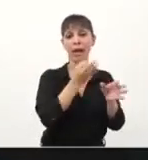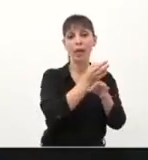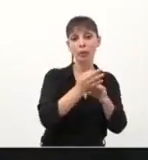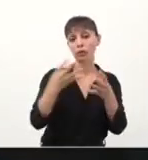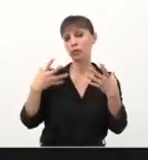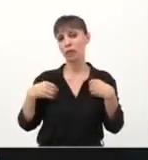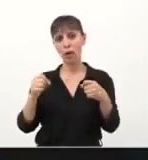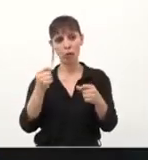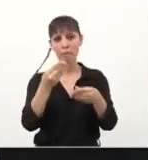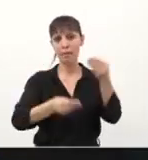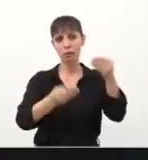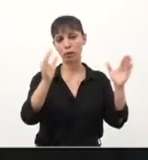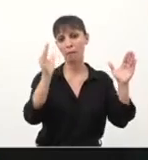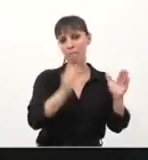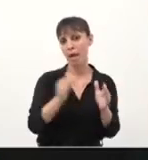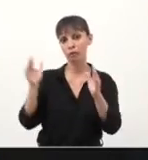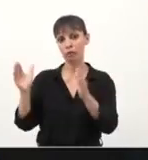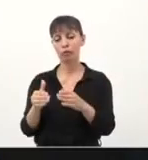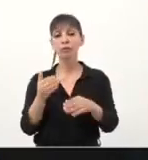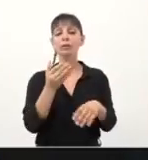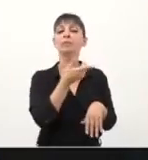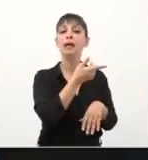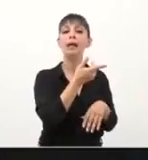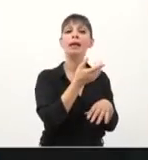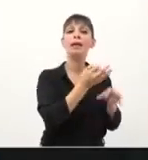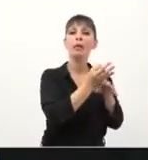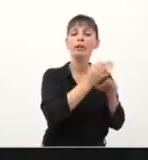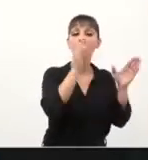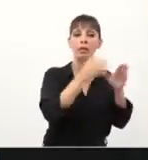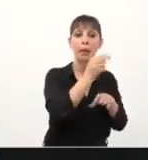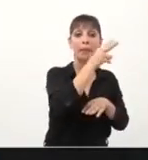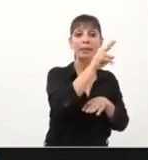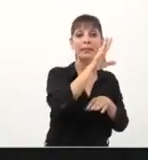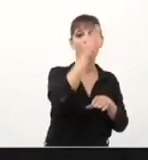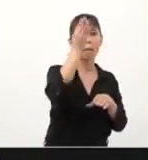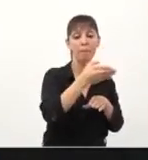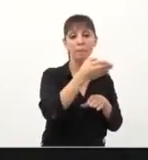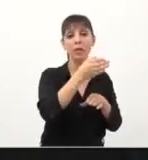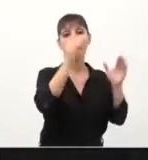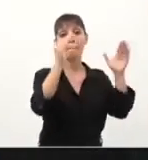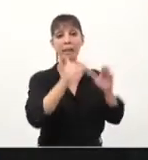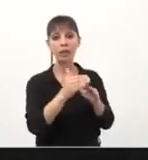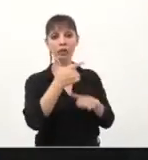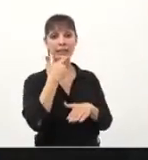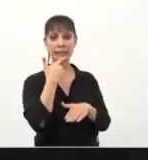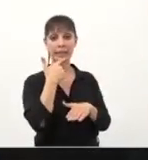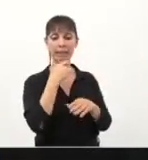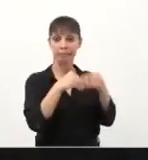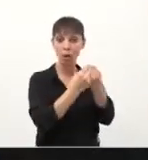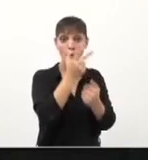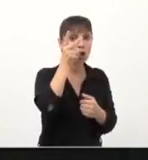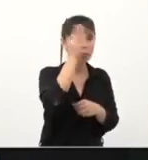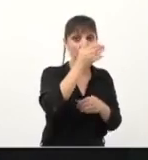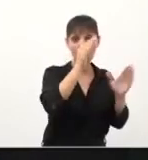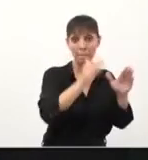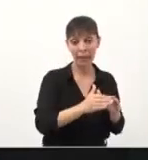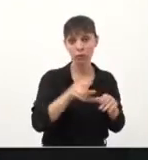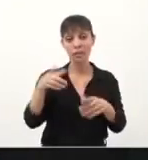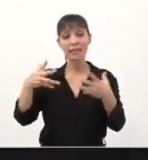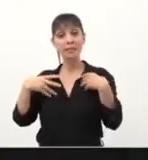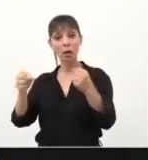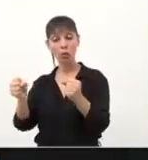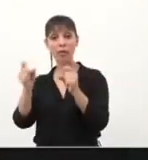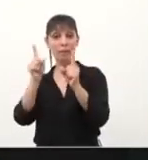salud. En educación pasamos del 25% del total del presupuesto a 17, 8 puntos. En salud pasa algo similar, de 19